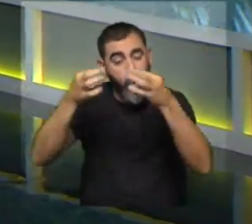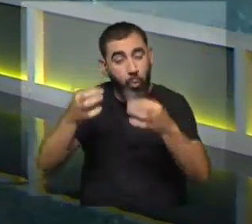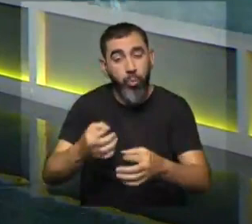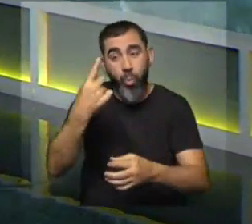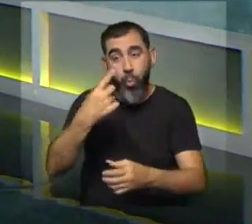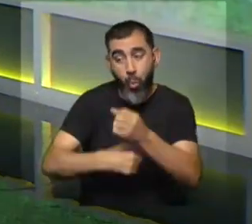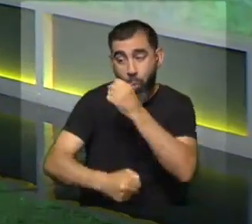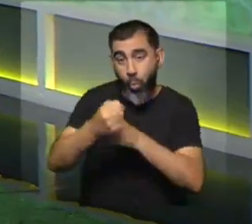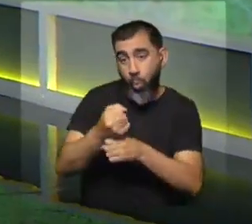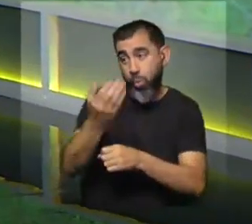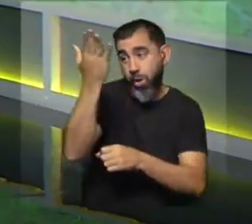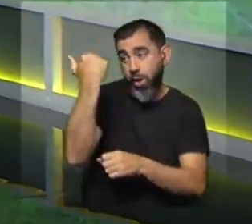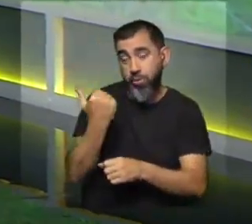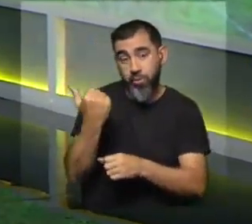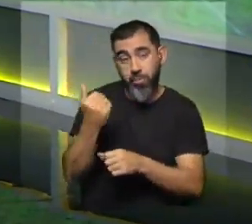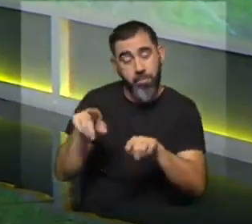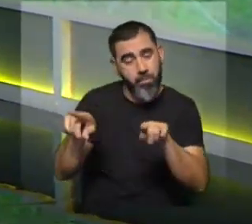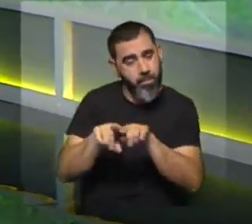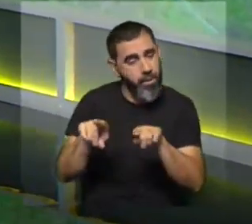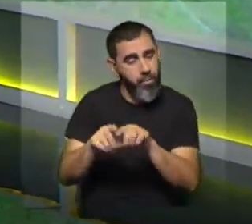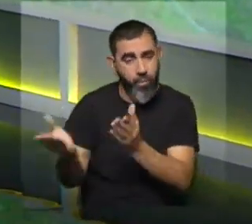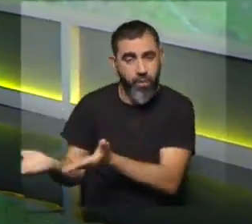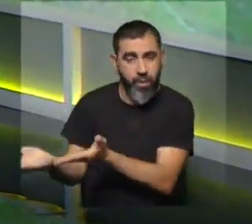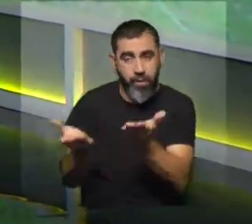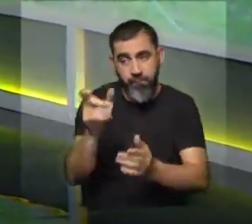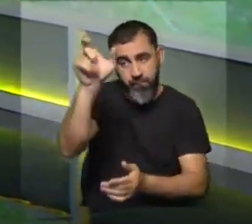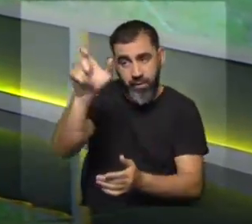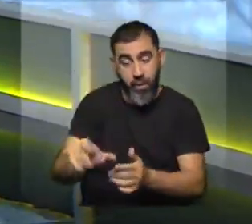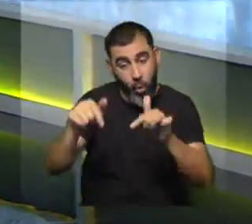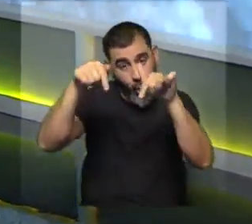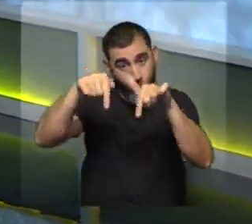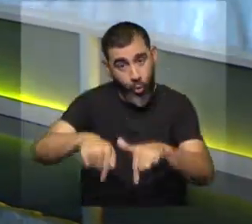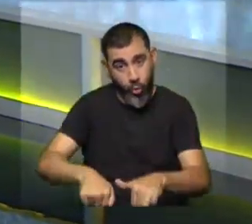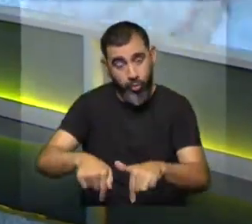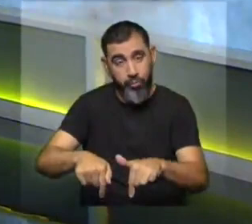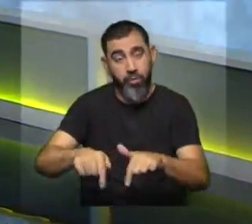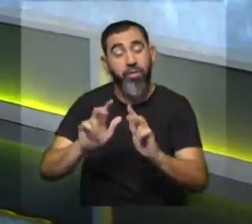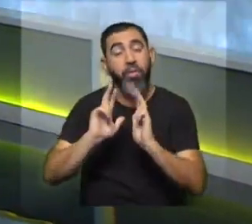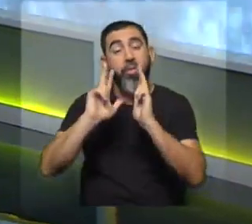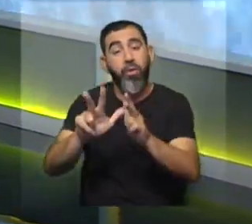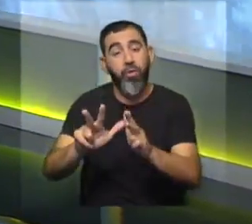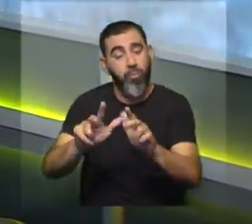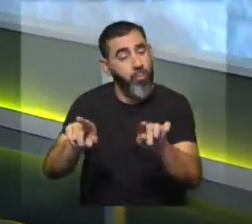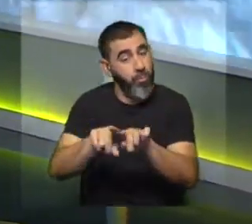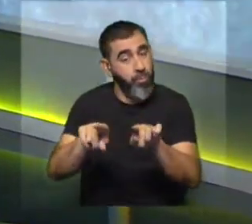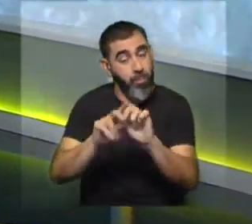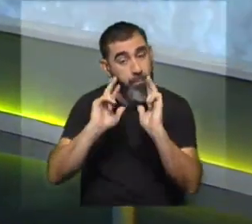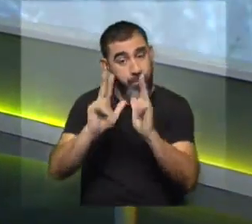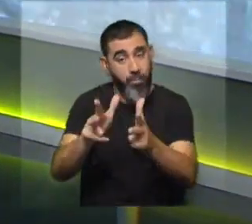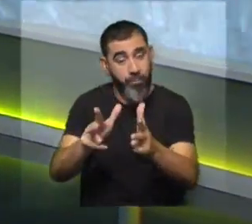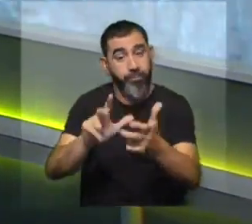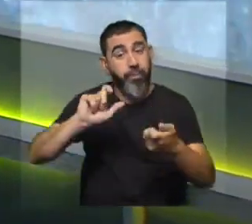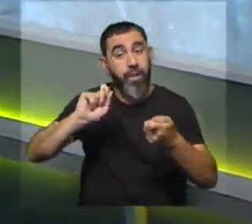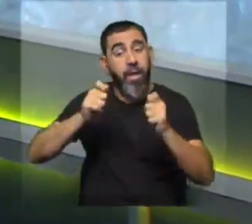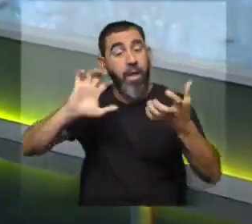año, para recibir al mismo invitado que nos va a acompañar hoy, decíamos textualmente que el